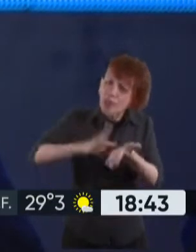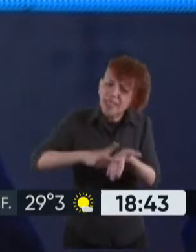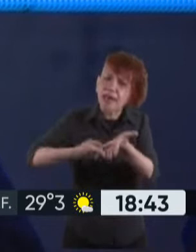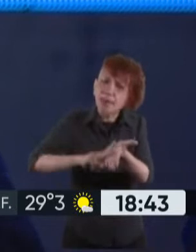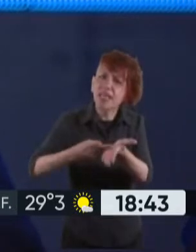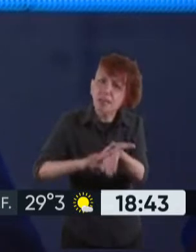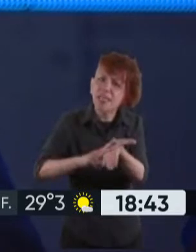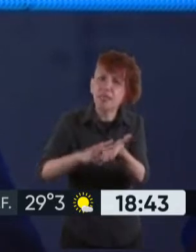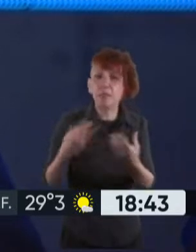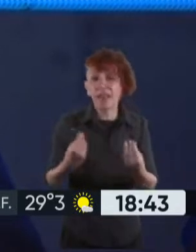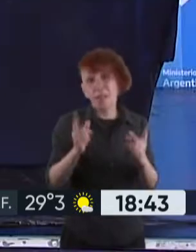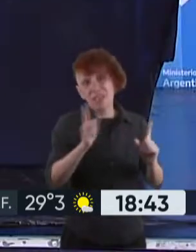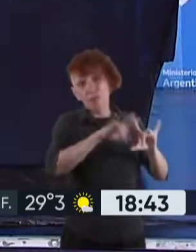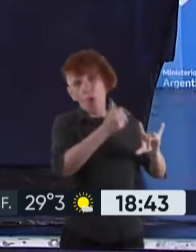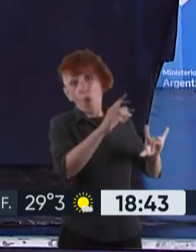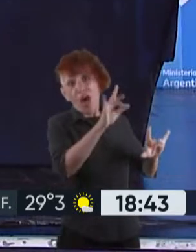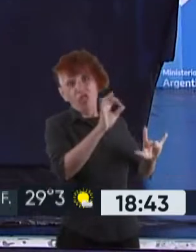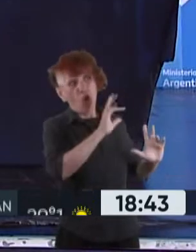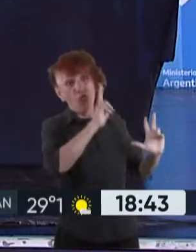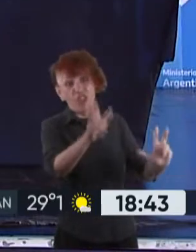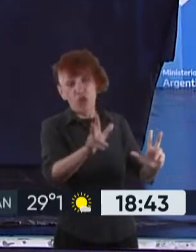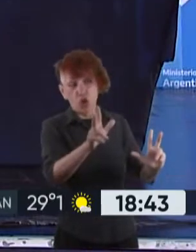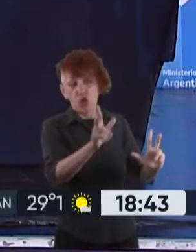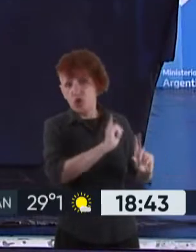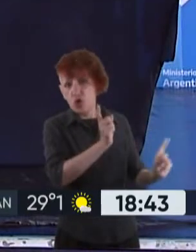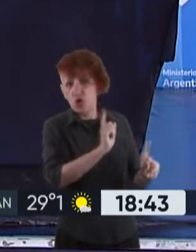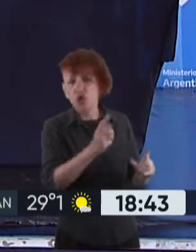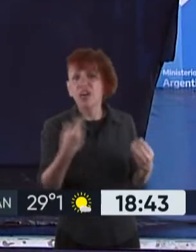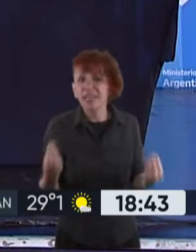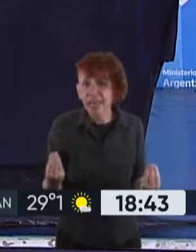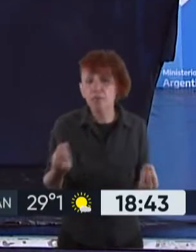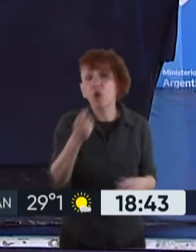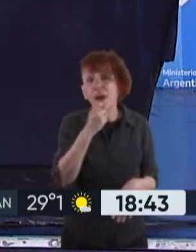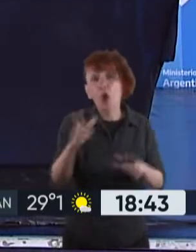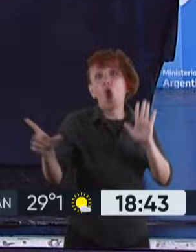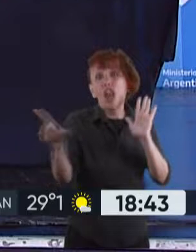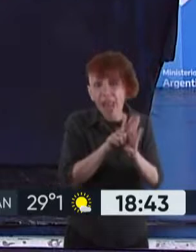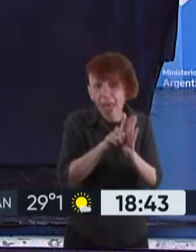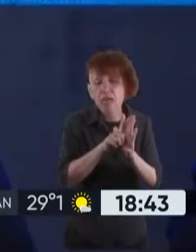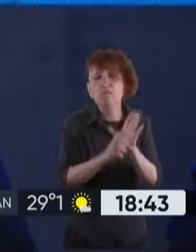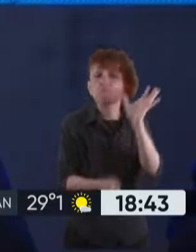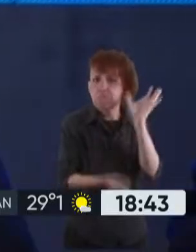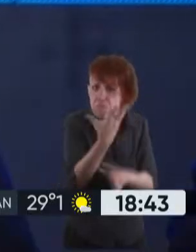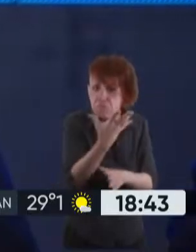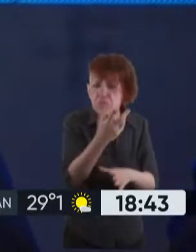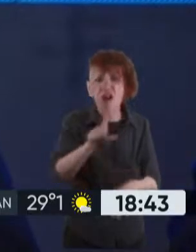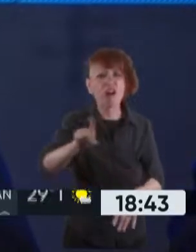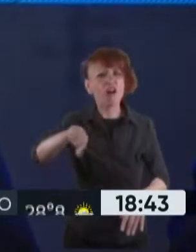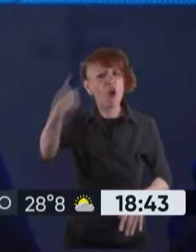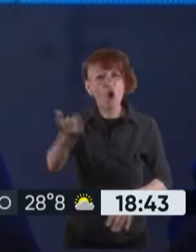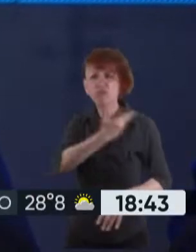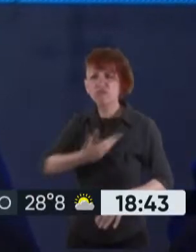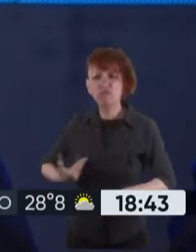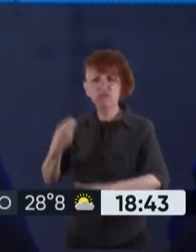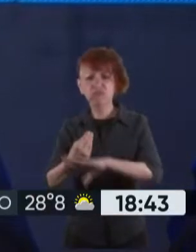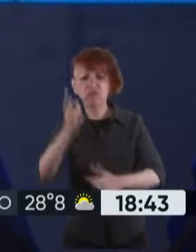ocurra lo que contó Guado al comienzo, ¿no? Que uno dicta una ley, un decreto la deroga y